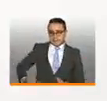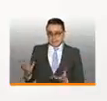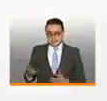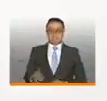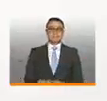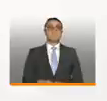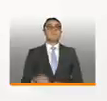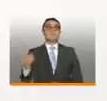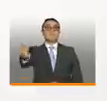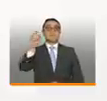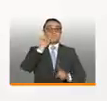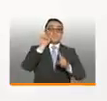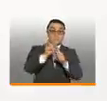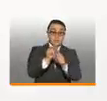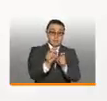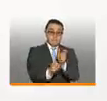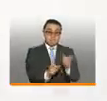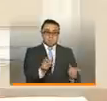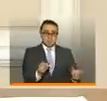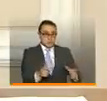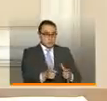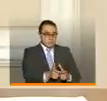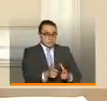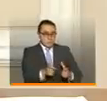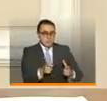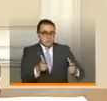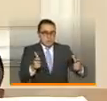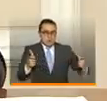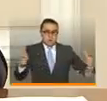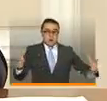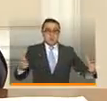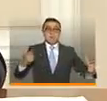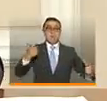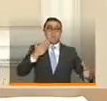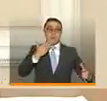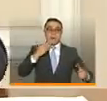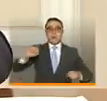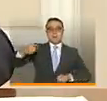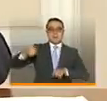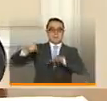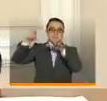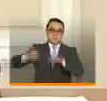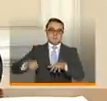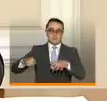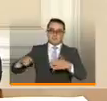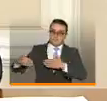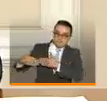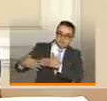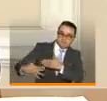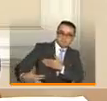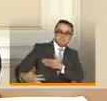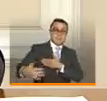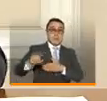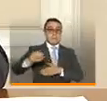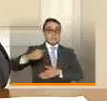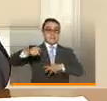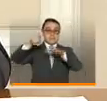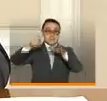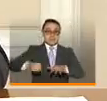de acumular la mayor cantidad de disponibilidad durante el primer semestre para poder tener un startazo y una